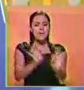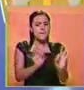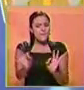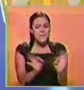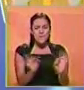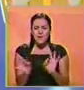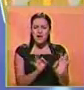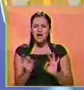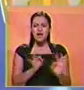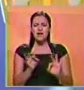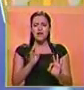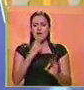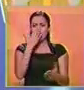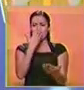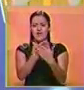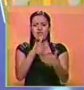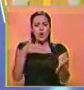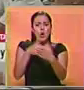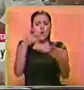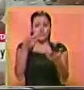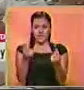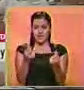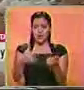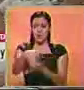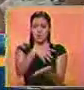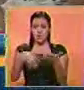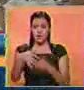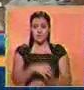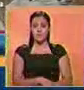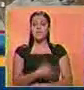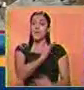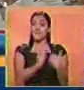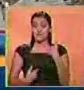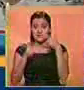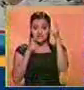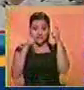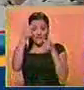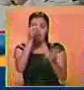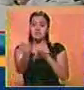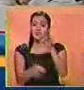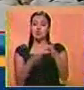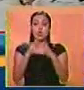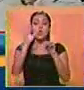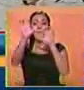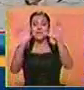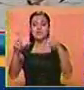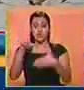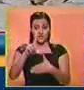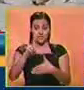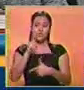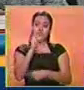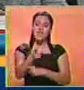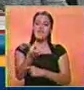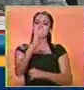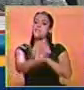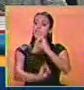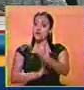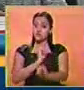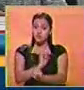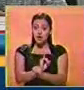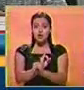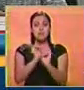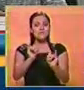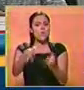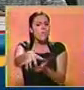prepararse para hacerle frente a la crisis económica. El presidente declaró que los países latinos deben estar conscientes del marco internacional que abarca